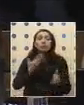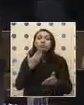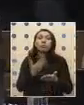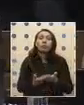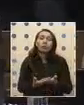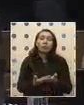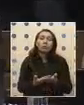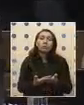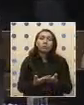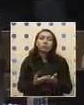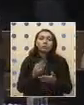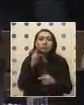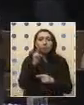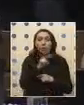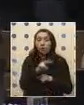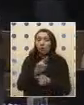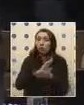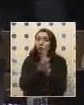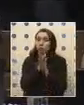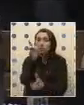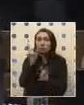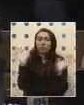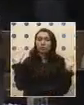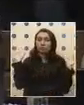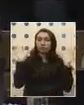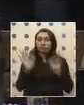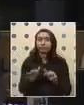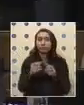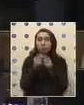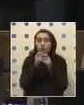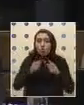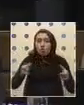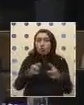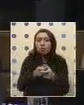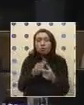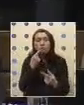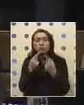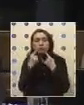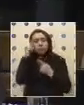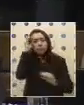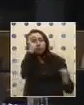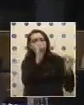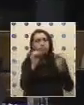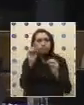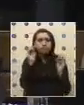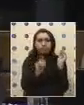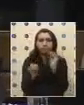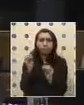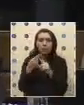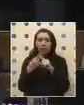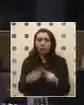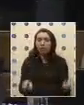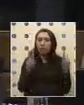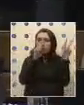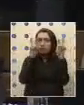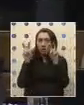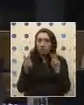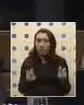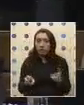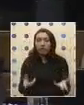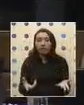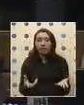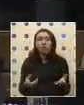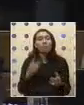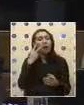cuando veo toda la gente que vino a la Comisión que expresó sus puntos de vista en temas tan distintos, de